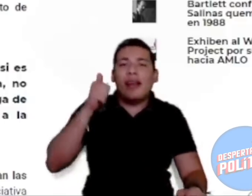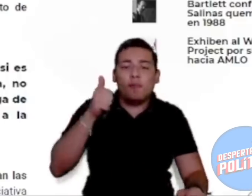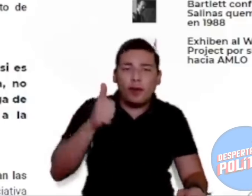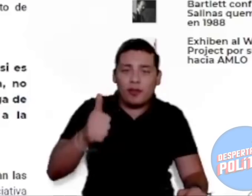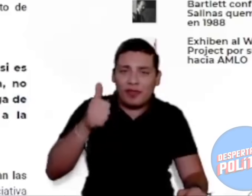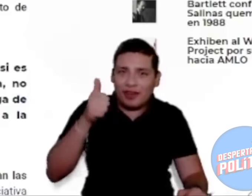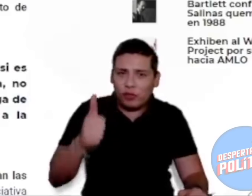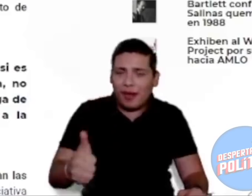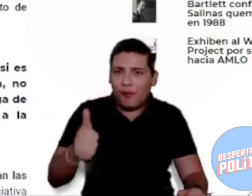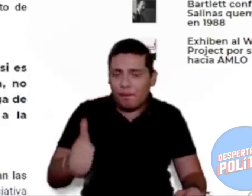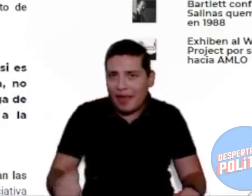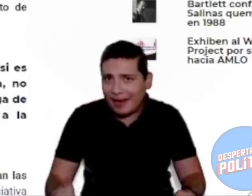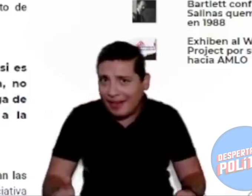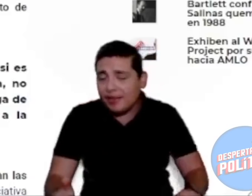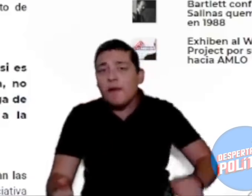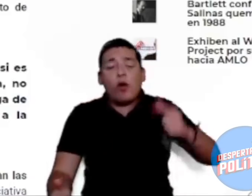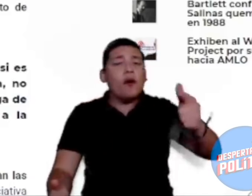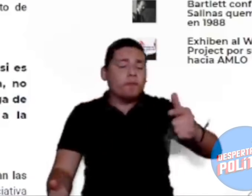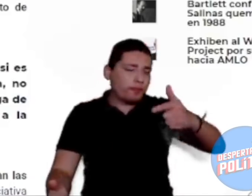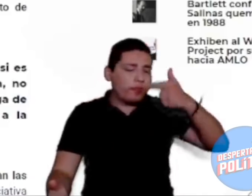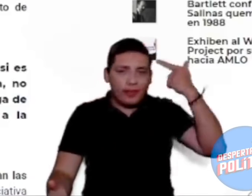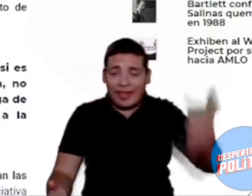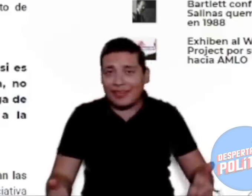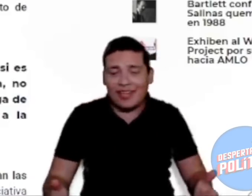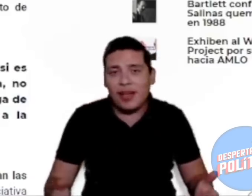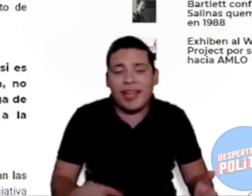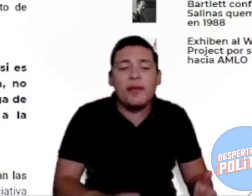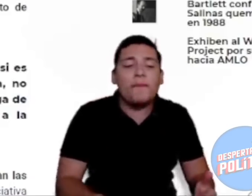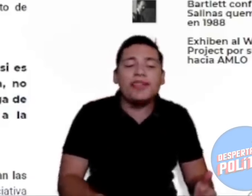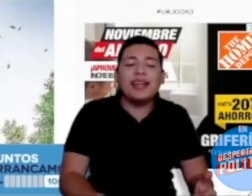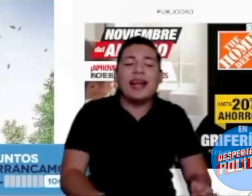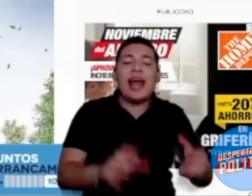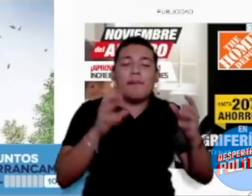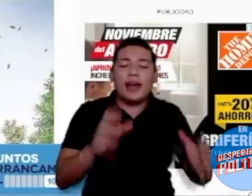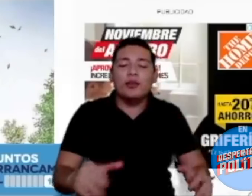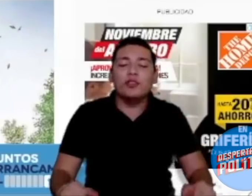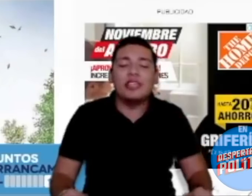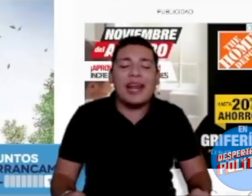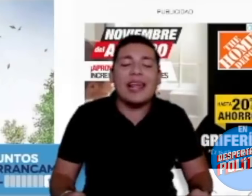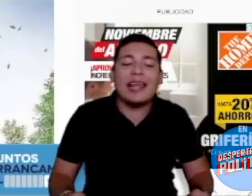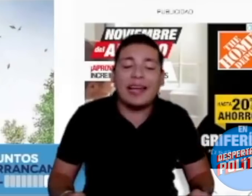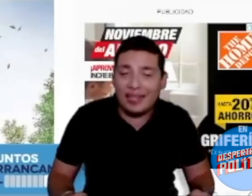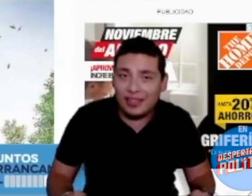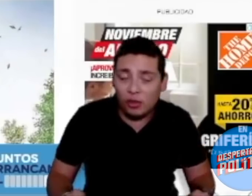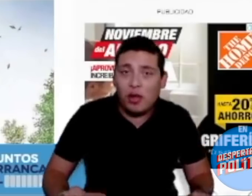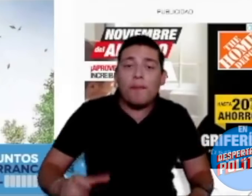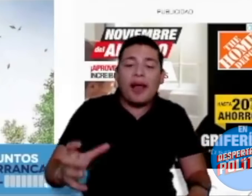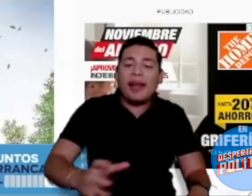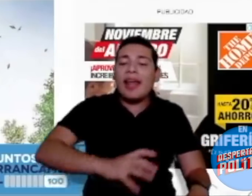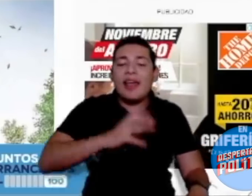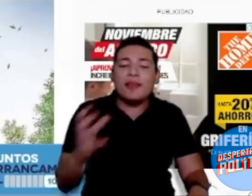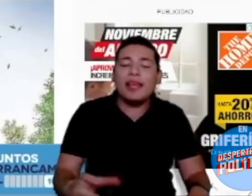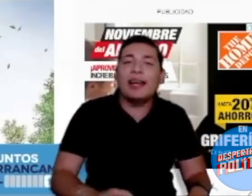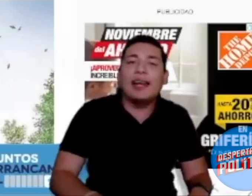el Aeropuerto Internacional Felipe Ángeles o el Tren Maya, pasarán a manos del ejército